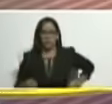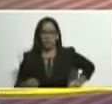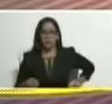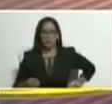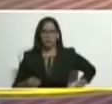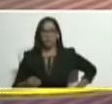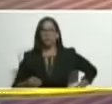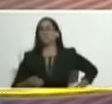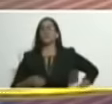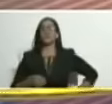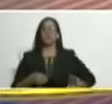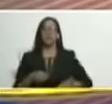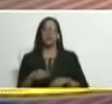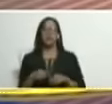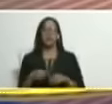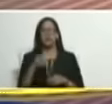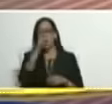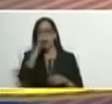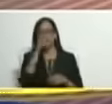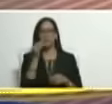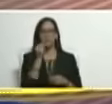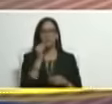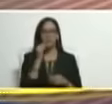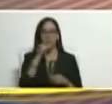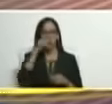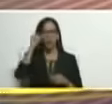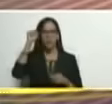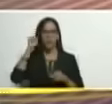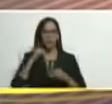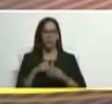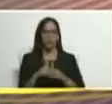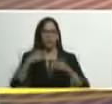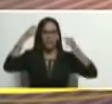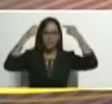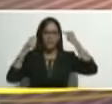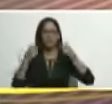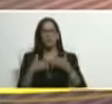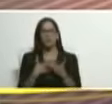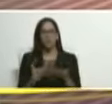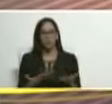subestimando a ese muchacho Nicolás Maduro, que Chávez dejó,